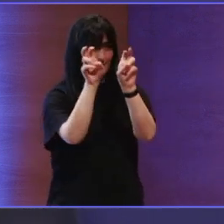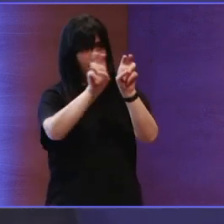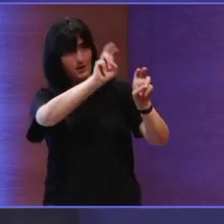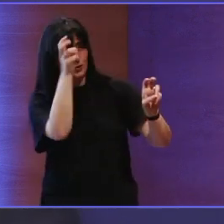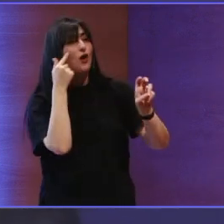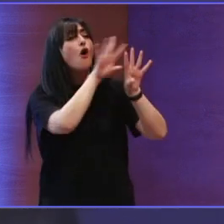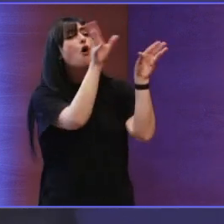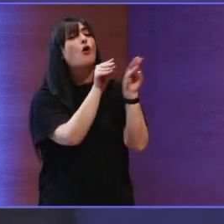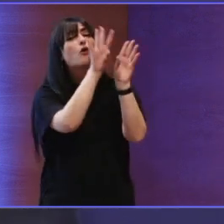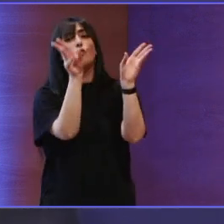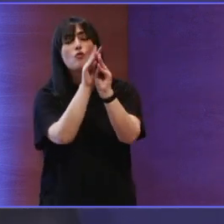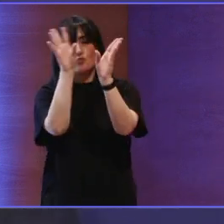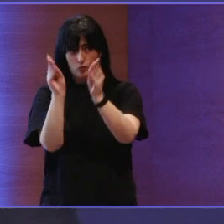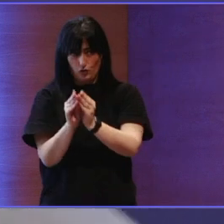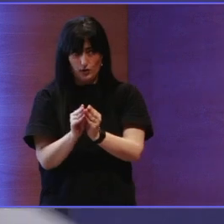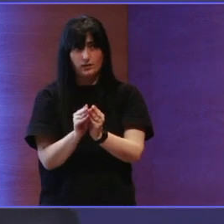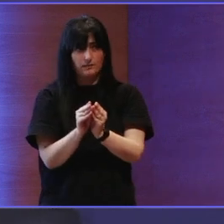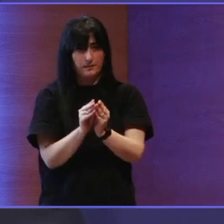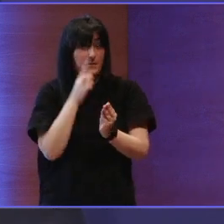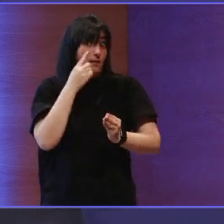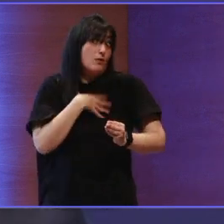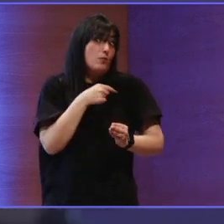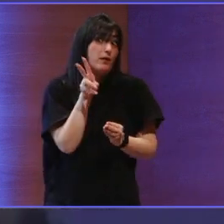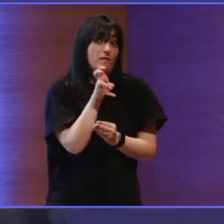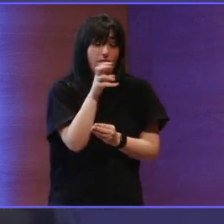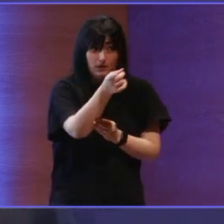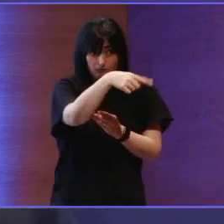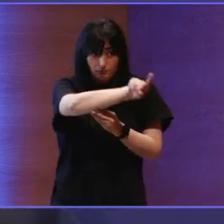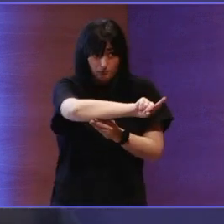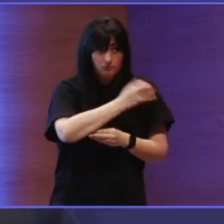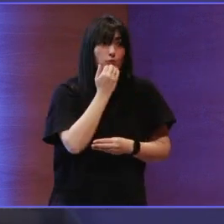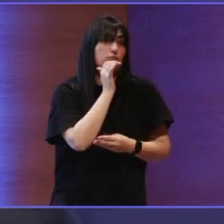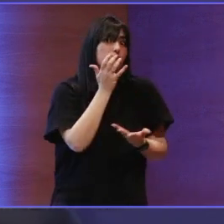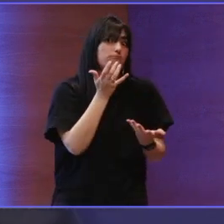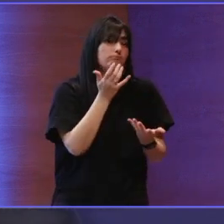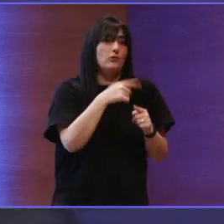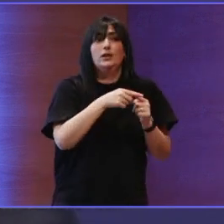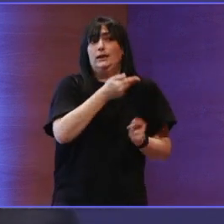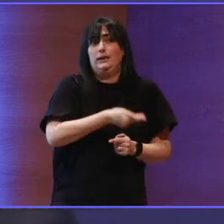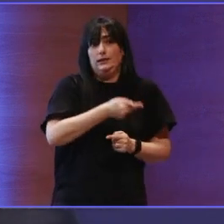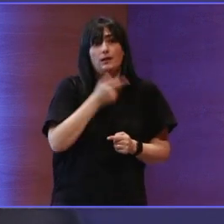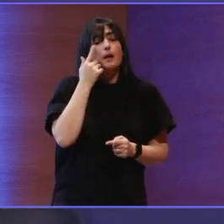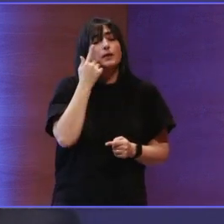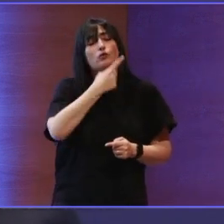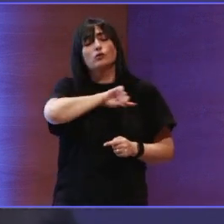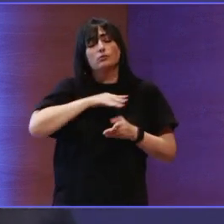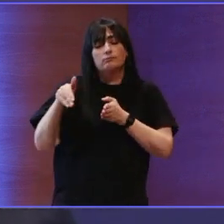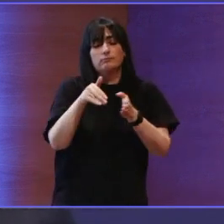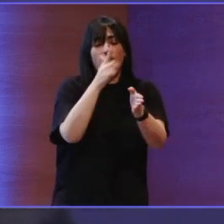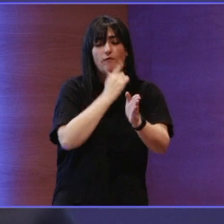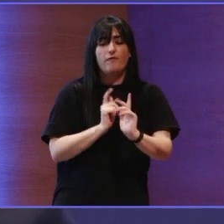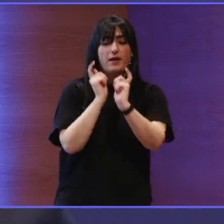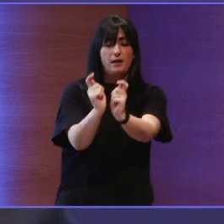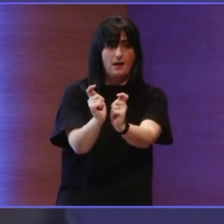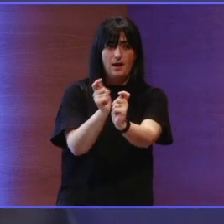que por si que pueden ser útiles algunas claves que tienen que ver con Cómo facilitamos el camino a